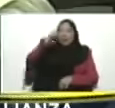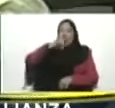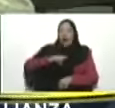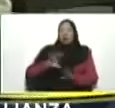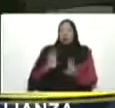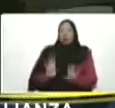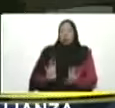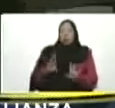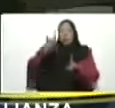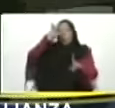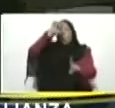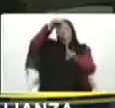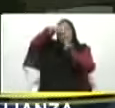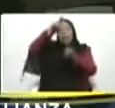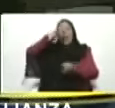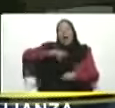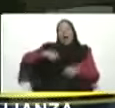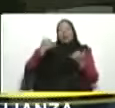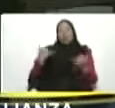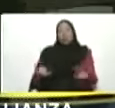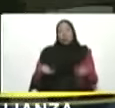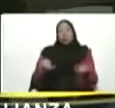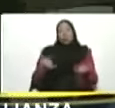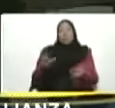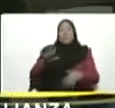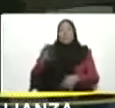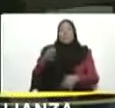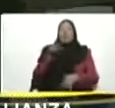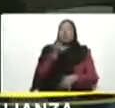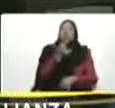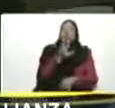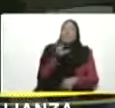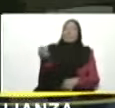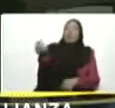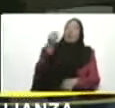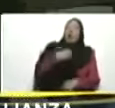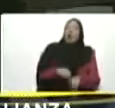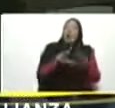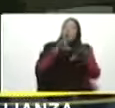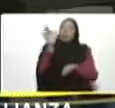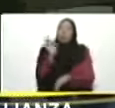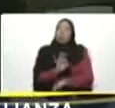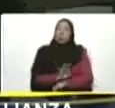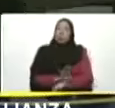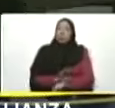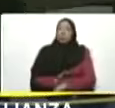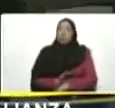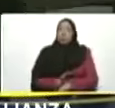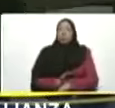Y la proyección del año dice que vamos a crecer más del 8%.